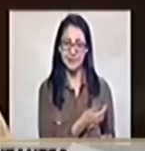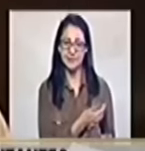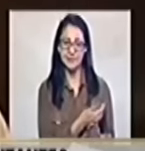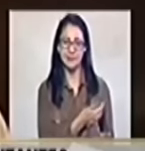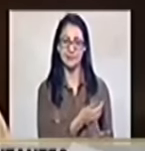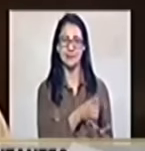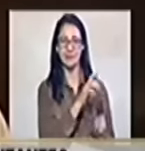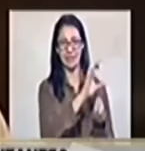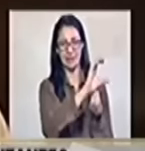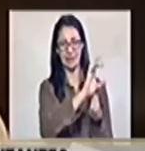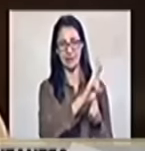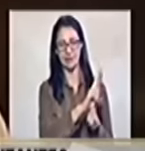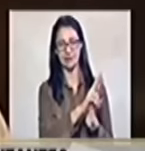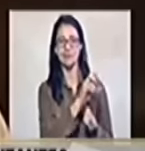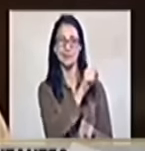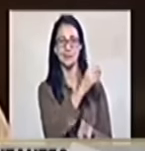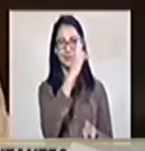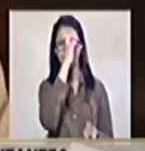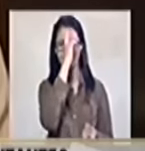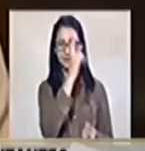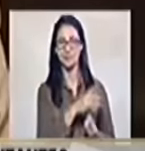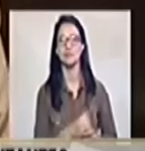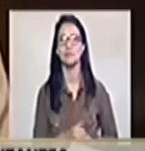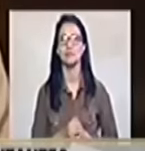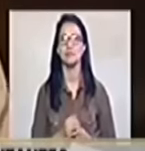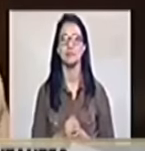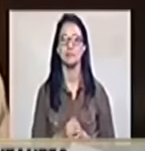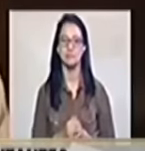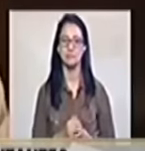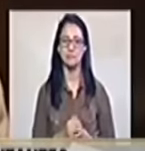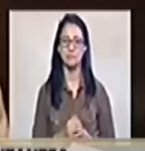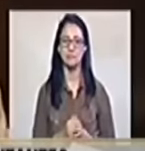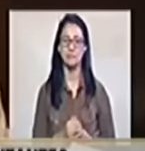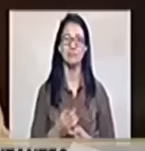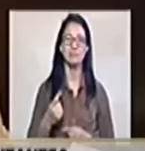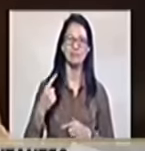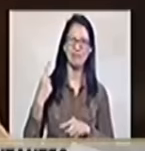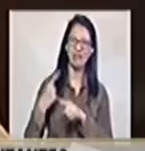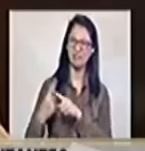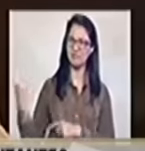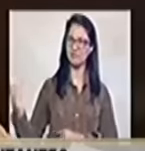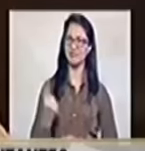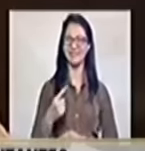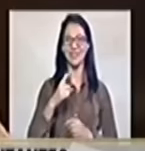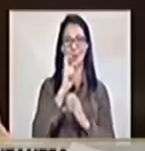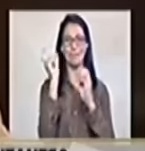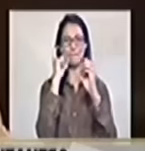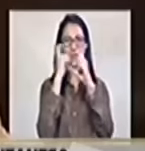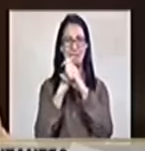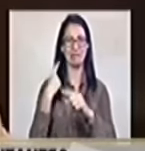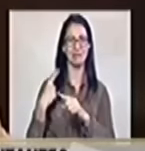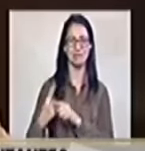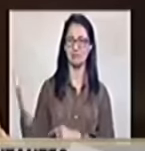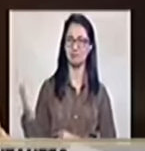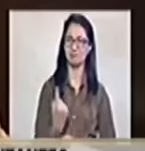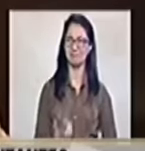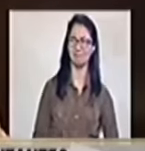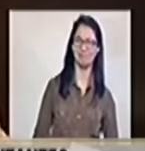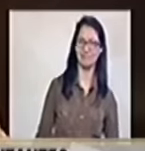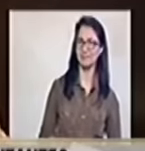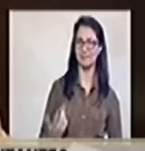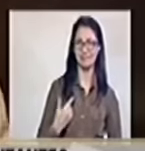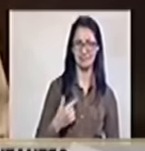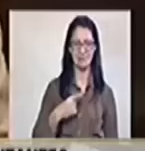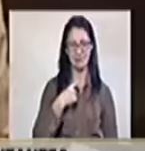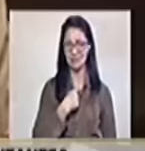Cambio Radical. Sí, el señor procurador, no sé a qué título o ex procurador haya venido acá, pero estoy seguro,